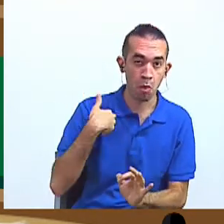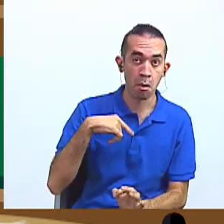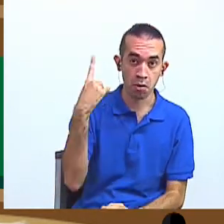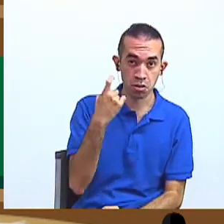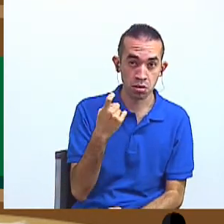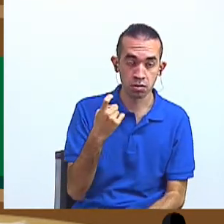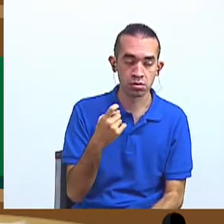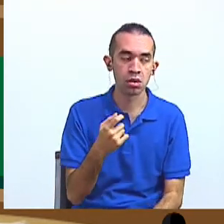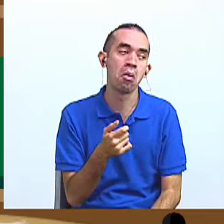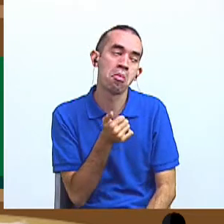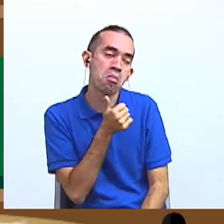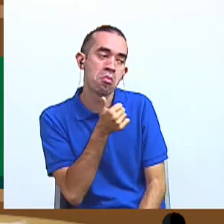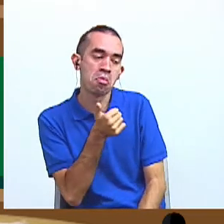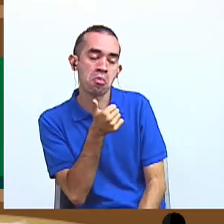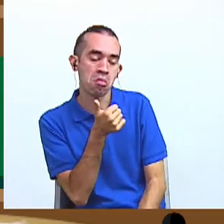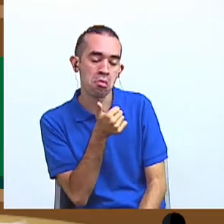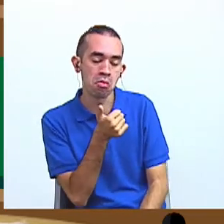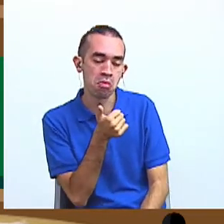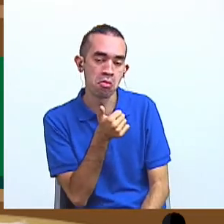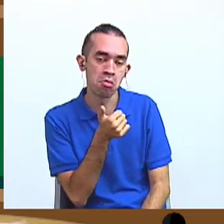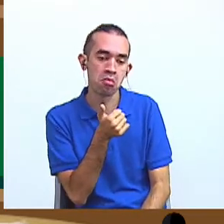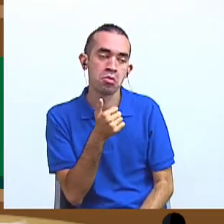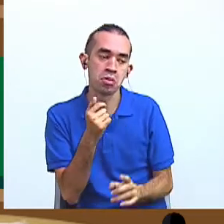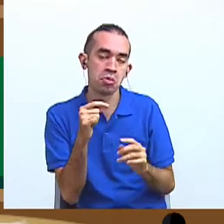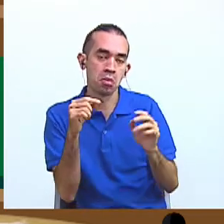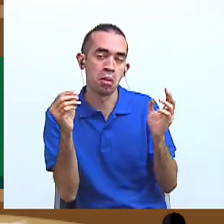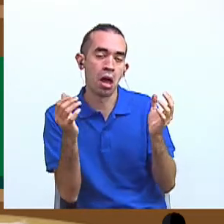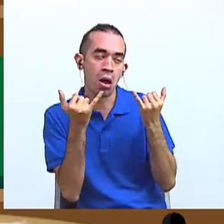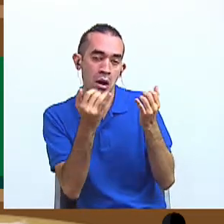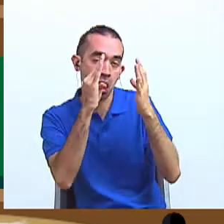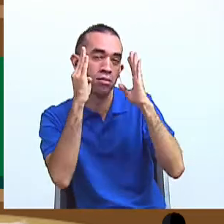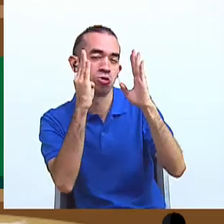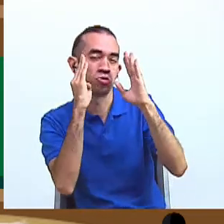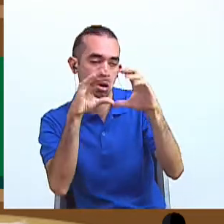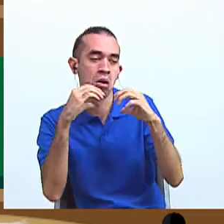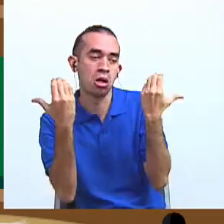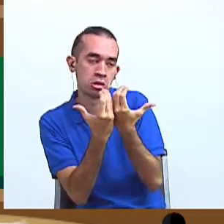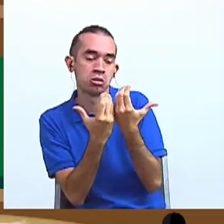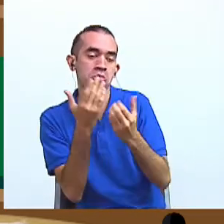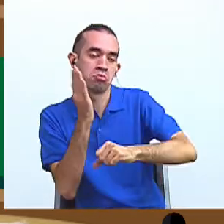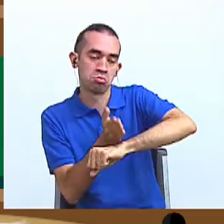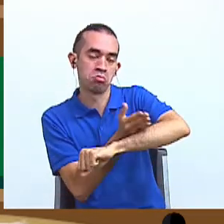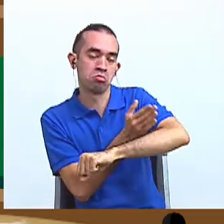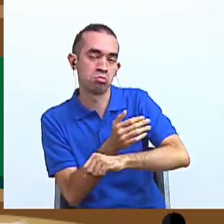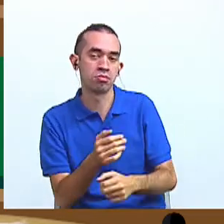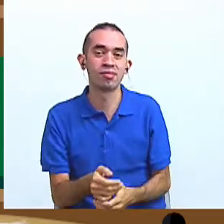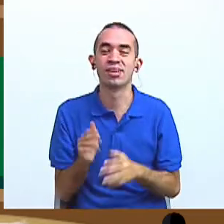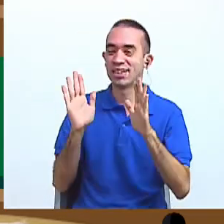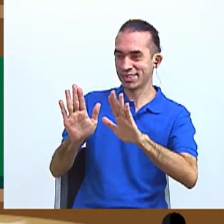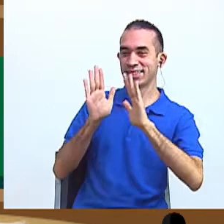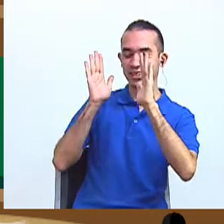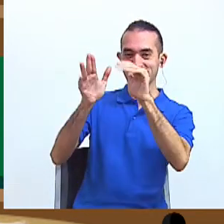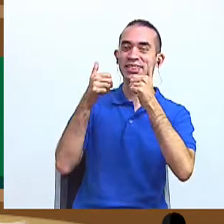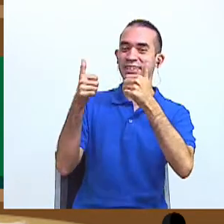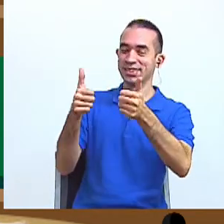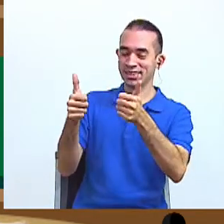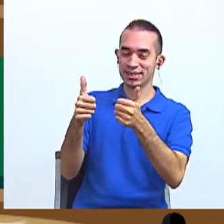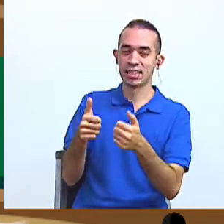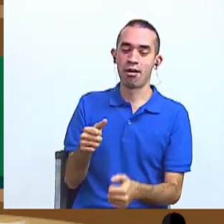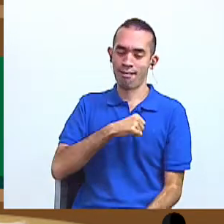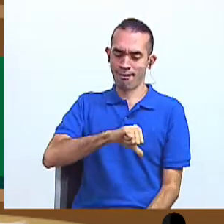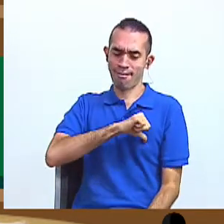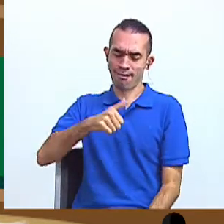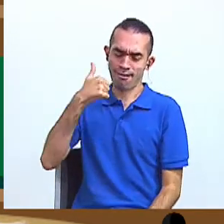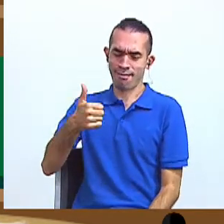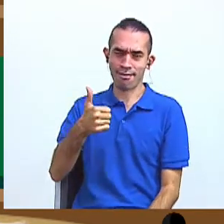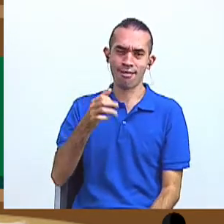¿Sí? Bueno, profe, está bien. Voy a ponerle mucha atención a la clase para mejorar. Excelente, Luis. Esa es la